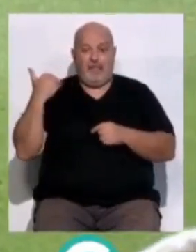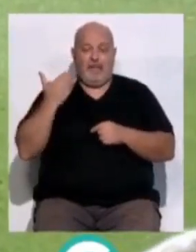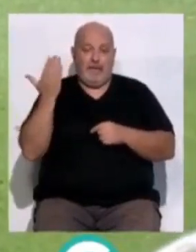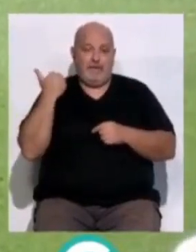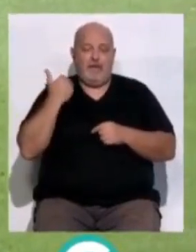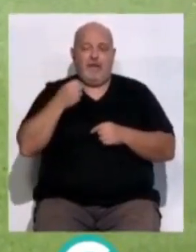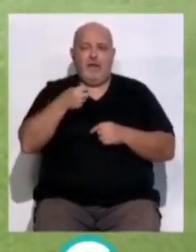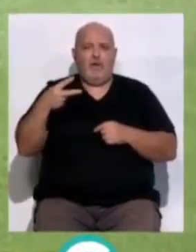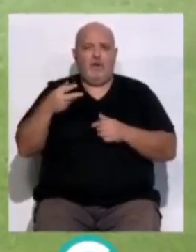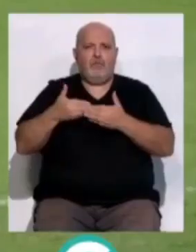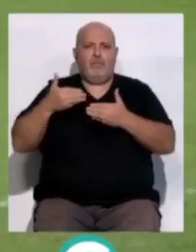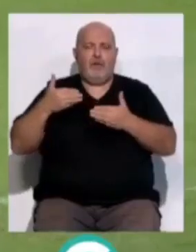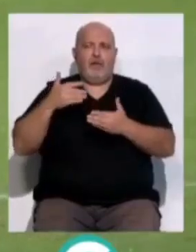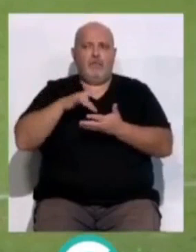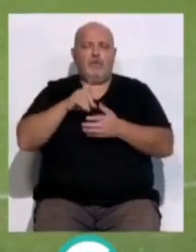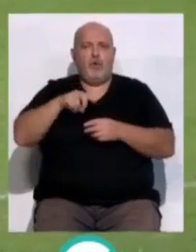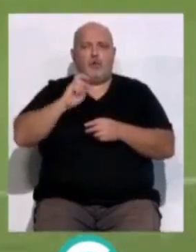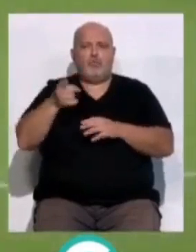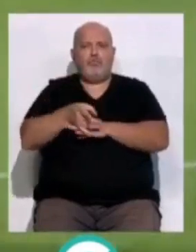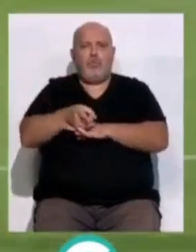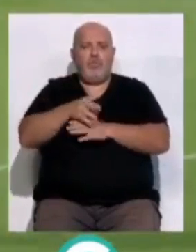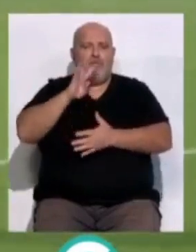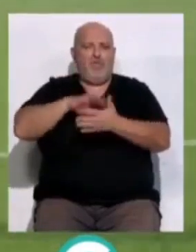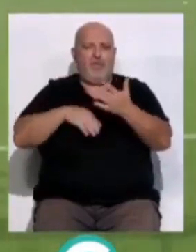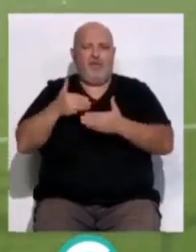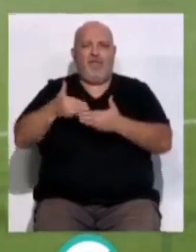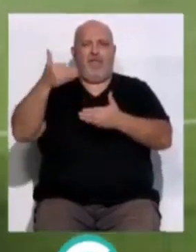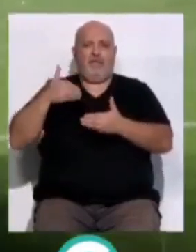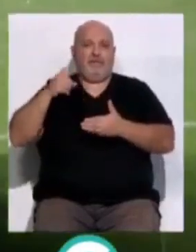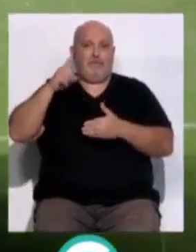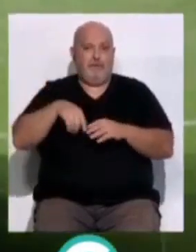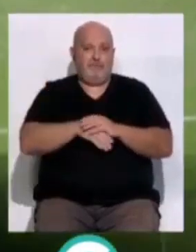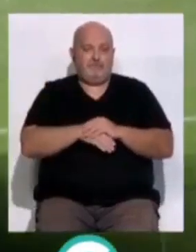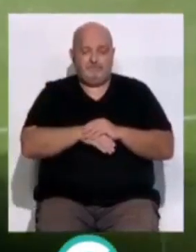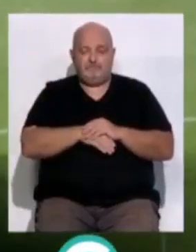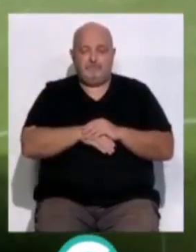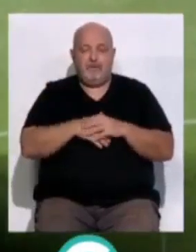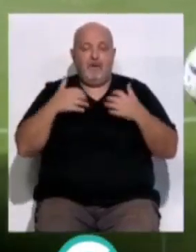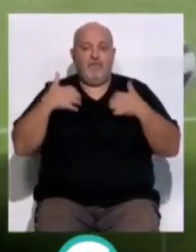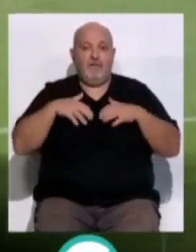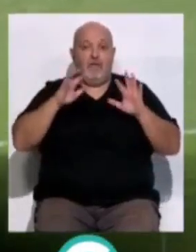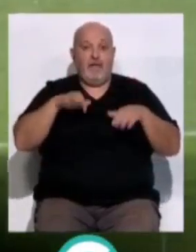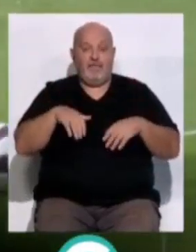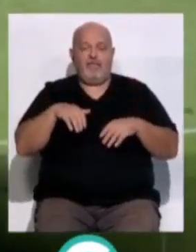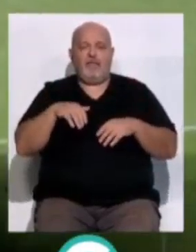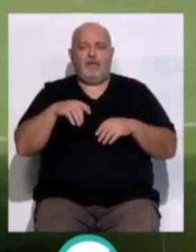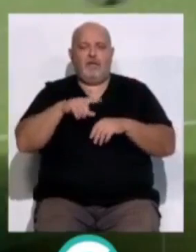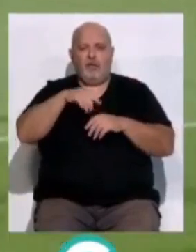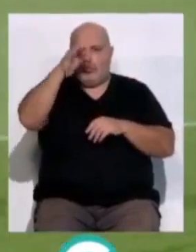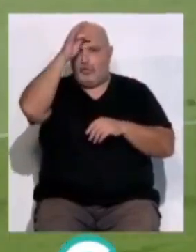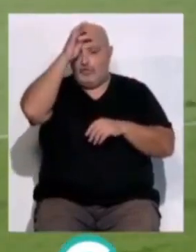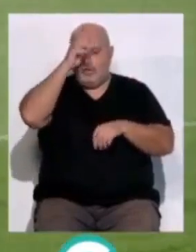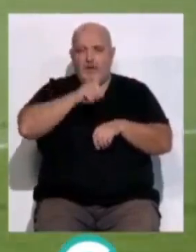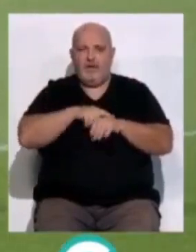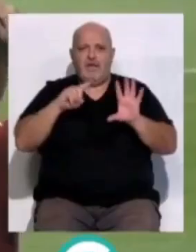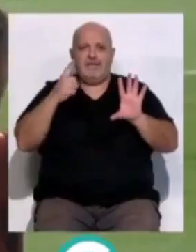de malos resultados después de caer también goleado ante el FC Barcelona en Montjuic. Real Betis, Cádiz Club de Fútbol, el domingo a partir